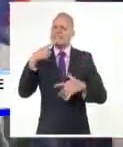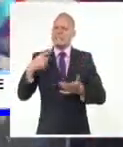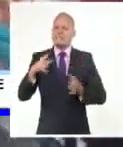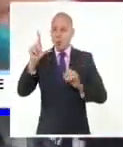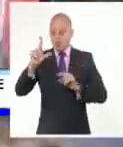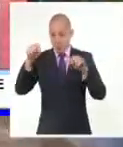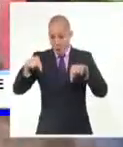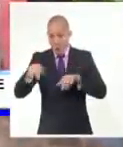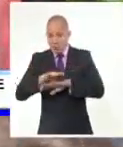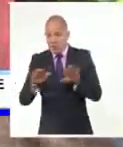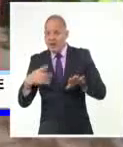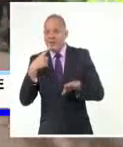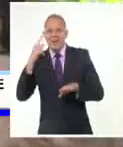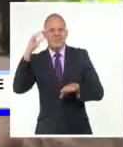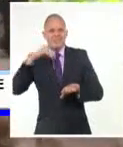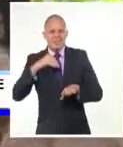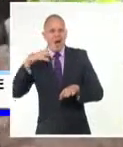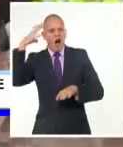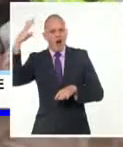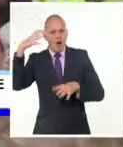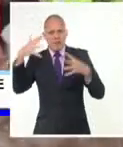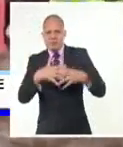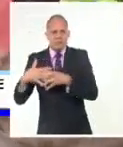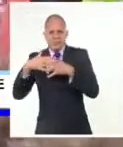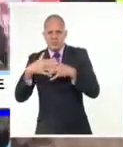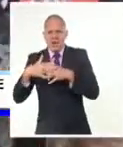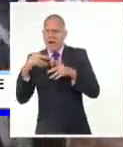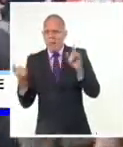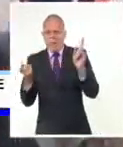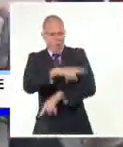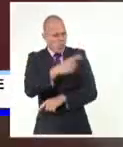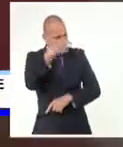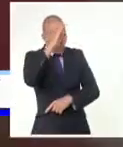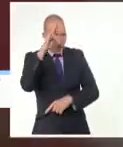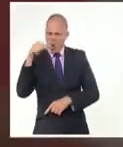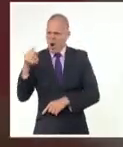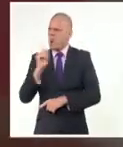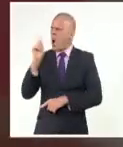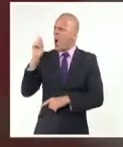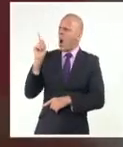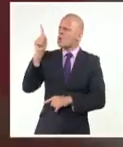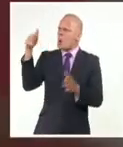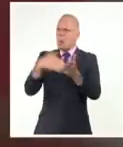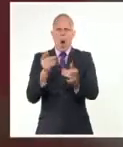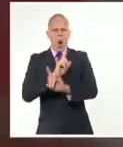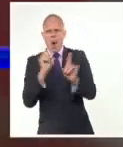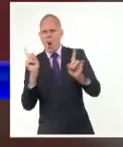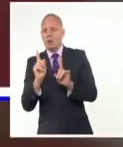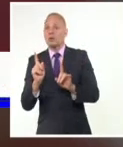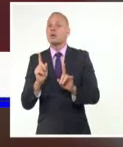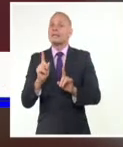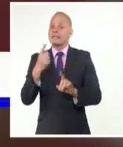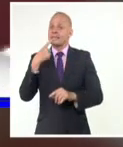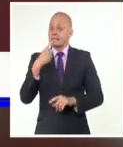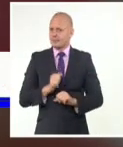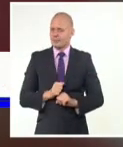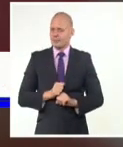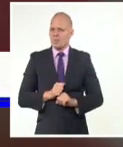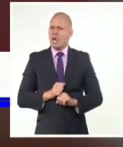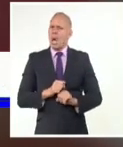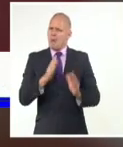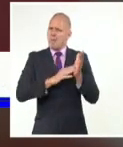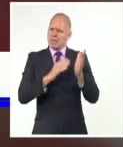las acciones desestabilizadoras del gobierno de Estados Unidos contra la mayor de las Antillas. En los meses recientes se ha establecido una campaña por redes